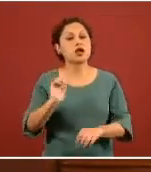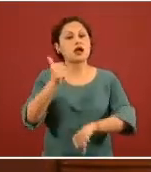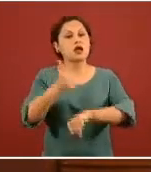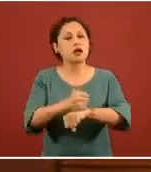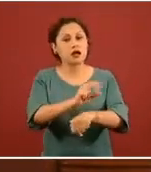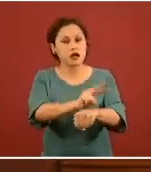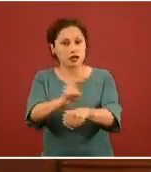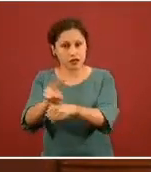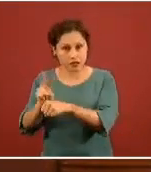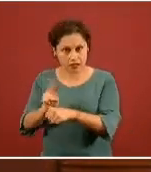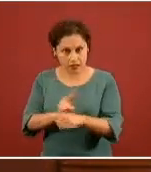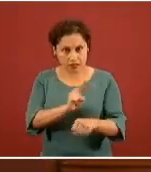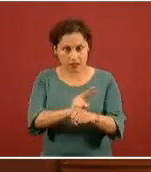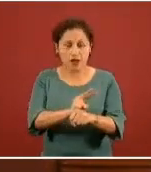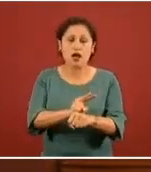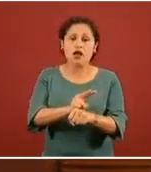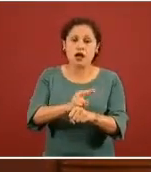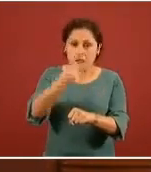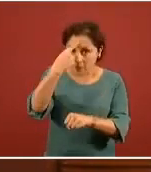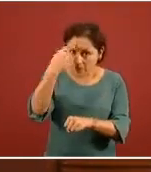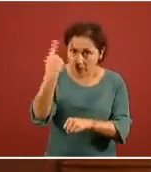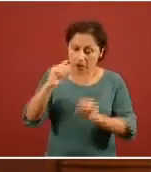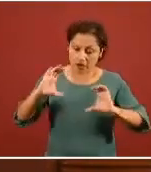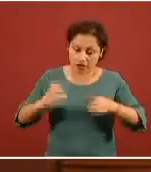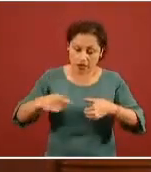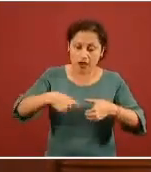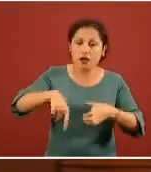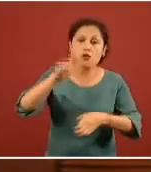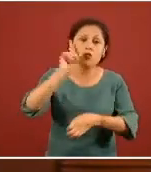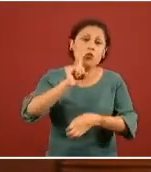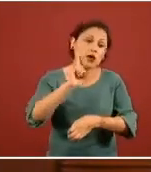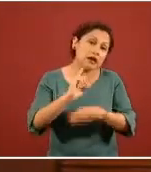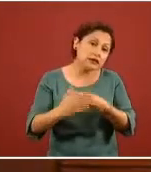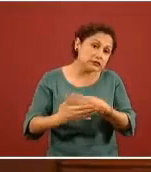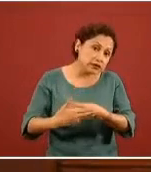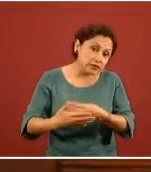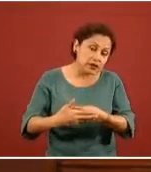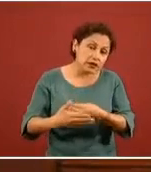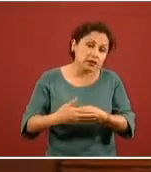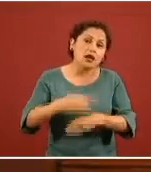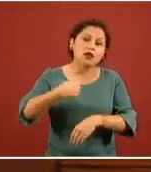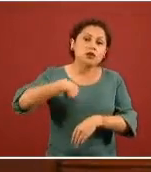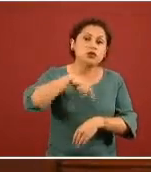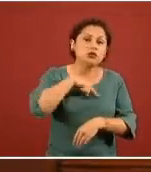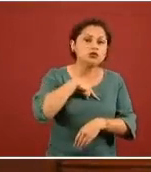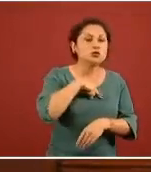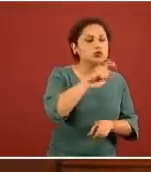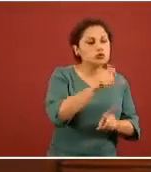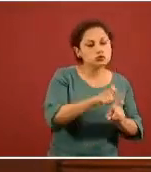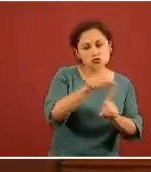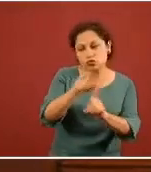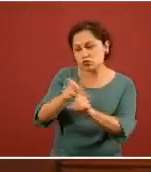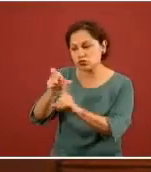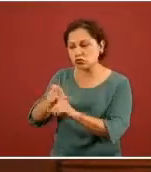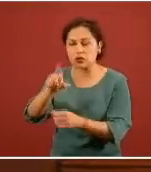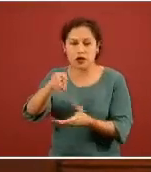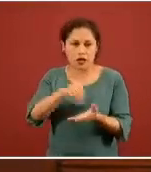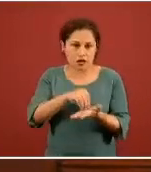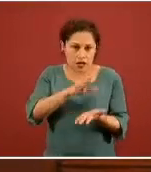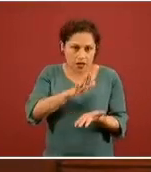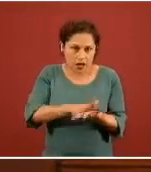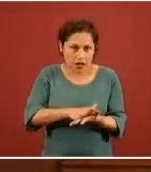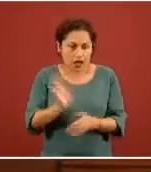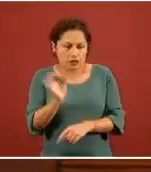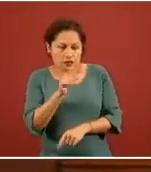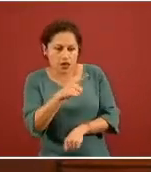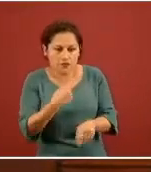para mujeres embarazadas, donde estamos llevando un registro bien identificado de cuáles son esos casos sospechosos